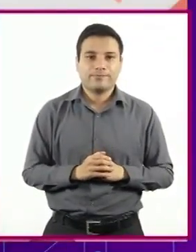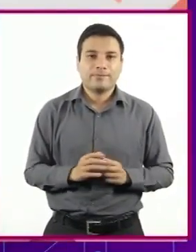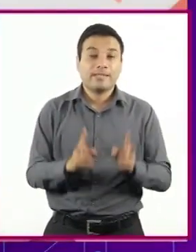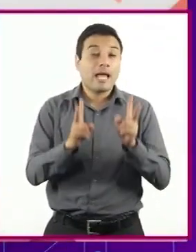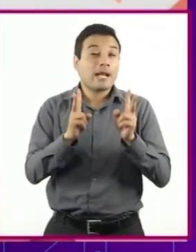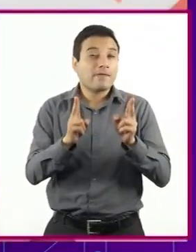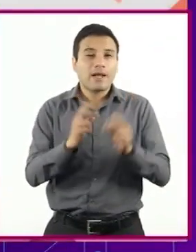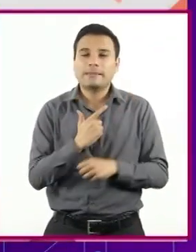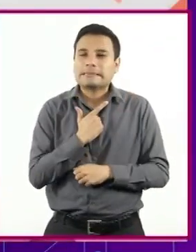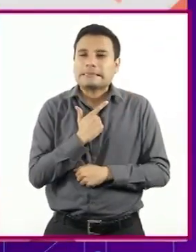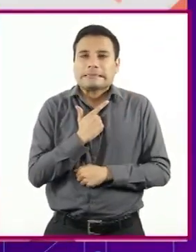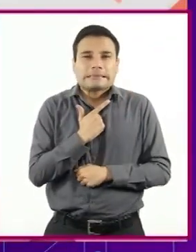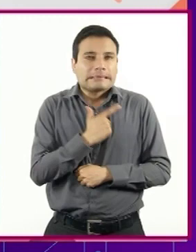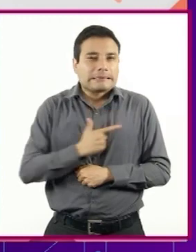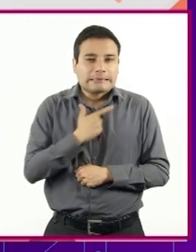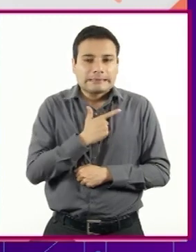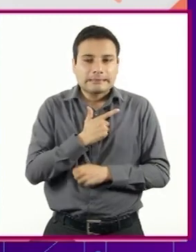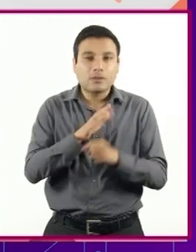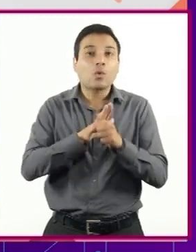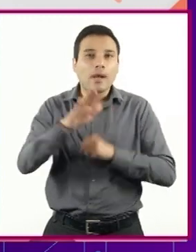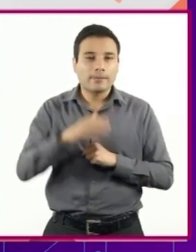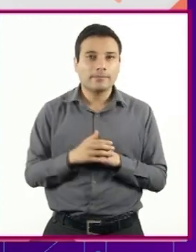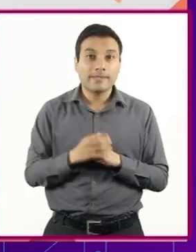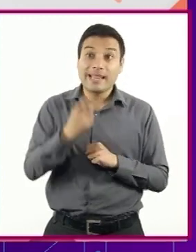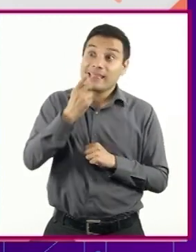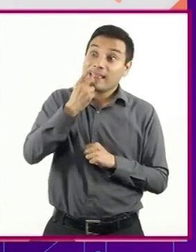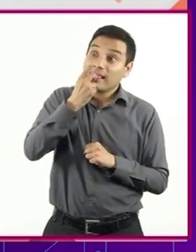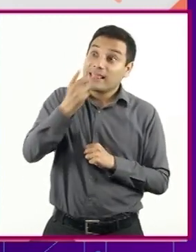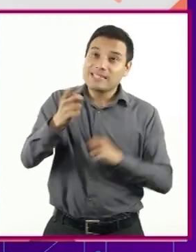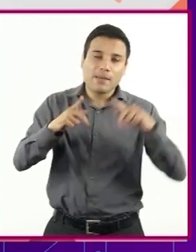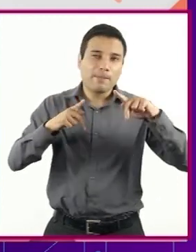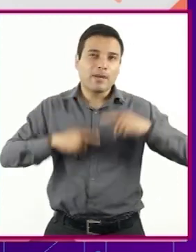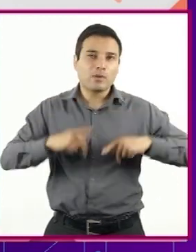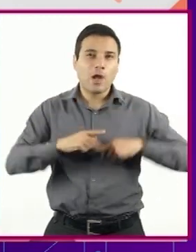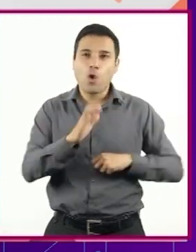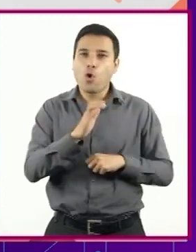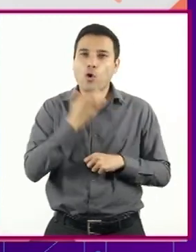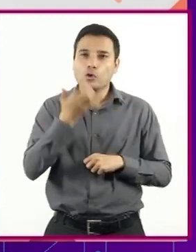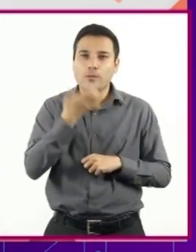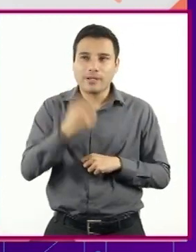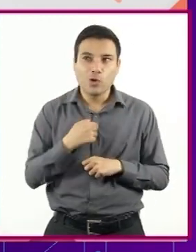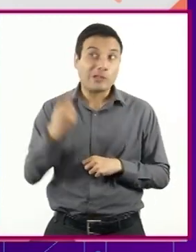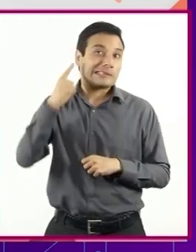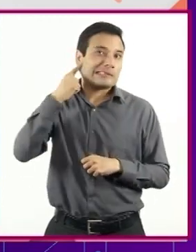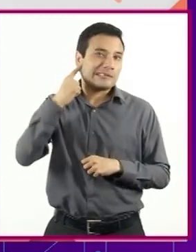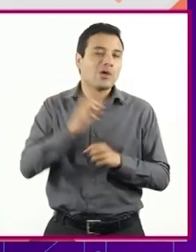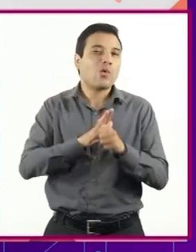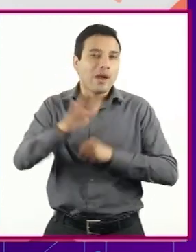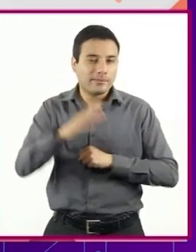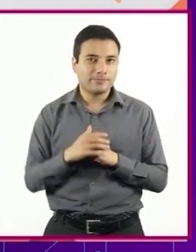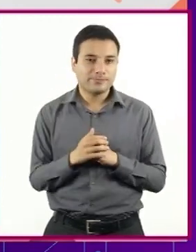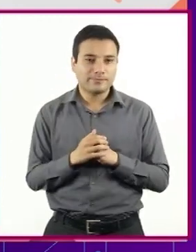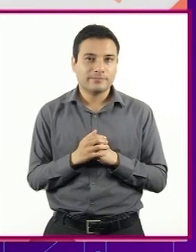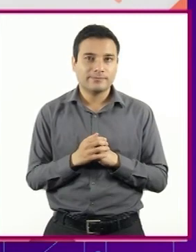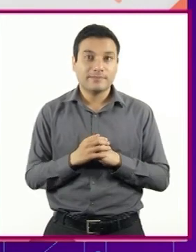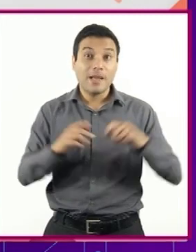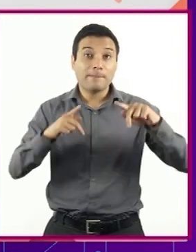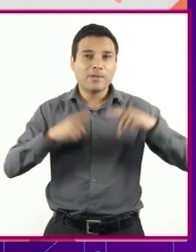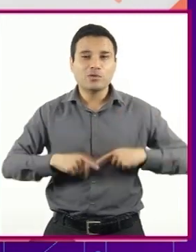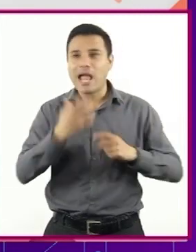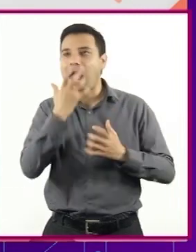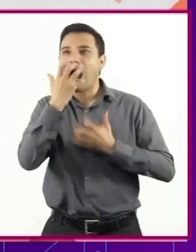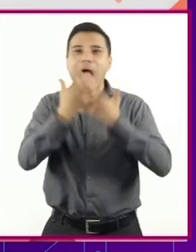agrada y he escuchado es: un dicho que he oído y lo he mencionado es: los pregones que más